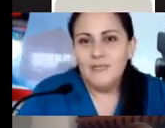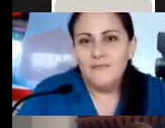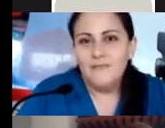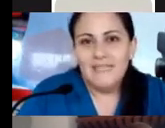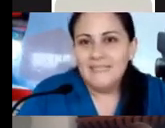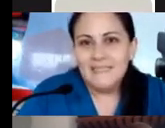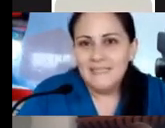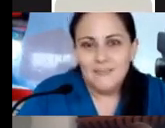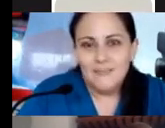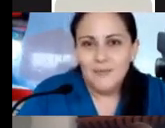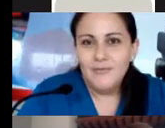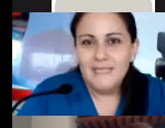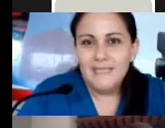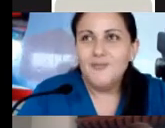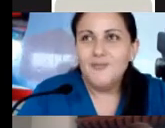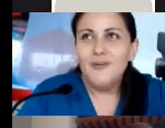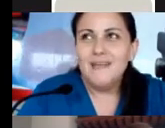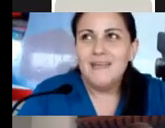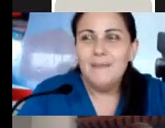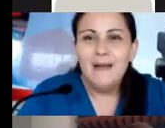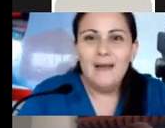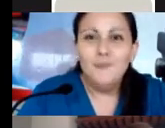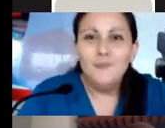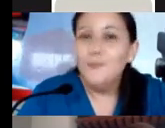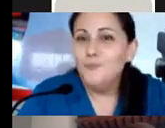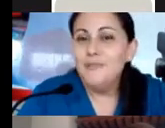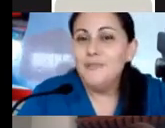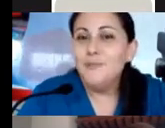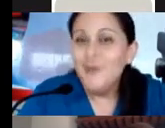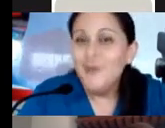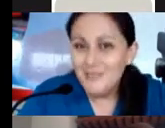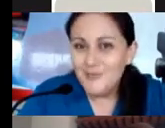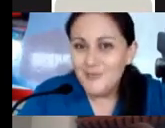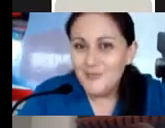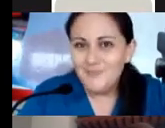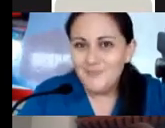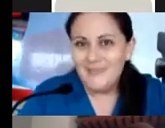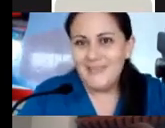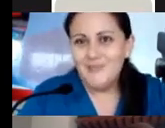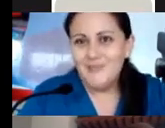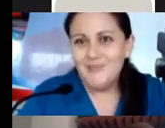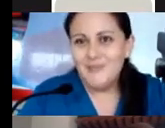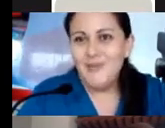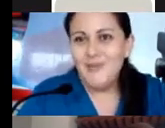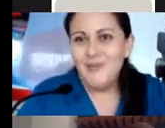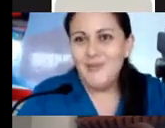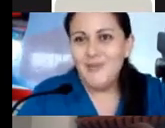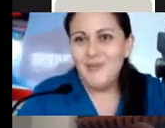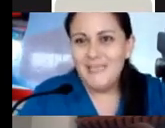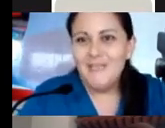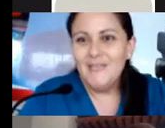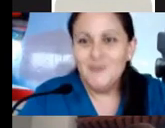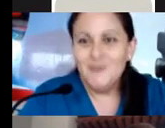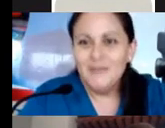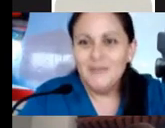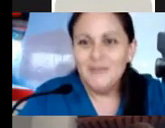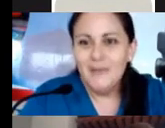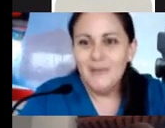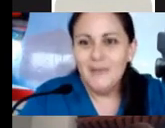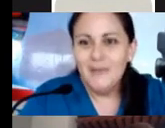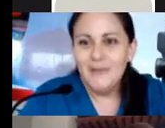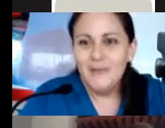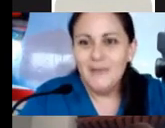o desinfectantes que se pueden utilizar todo lo que se llama multipropósito. Esos son líquidos